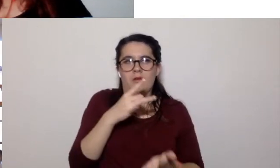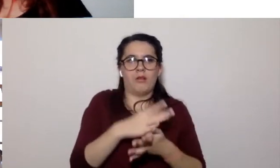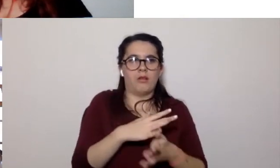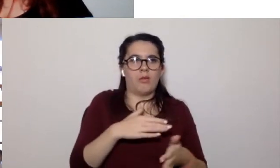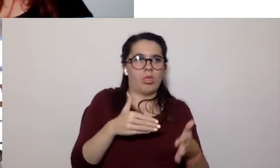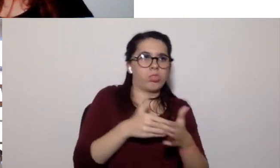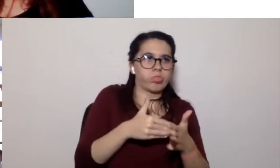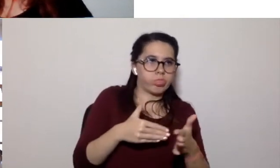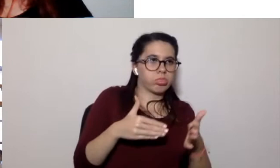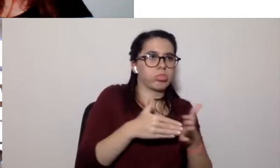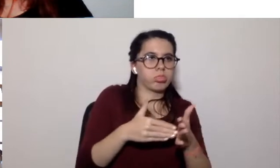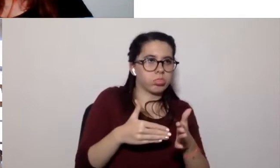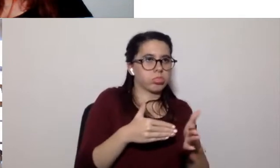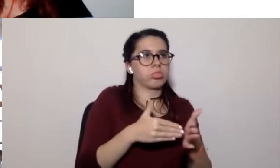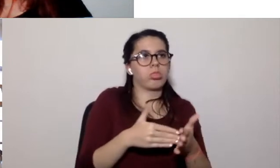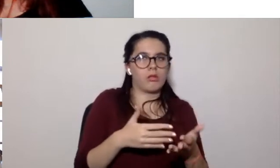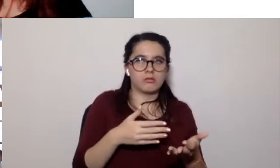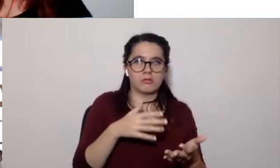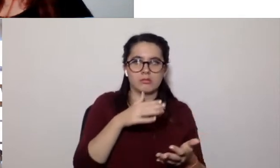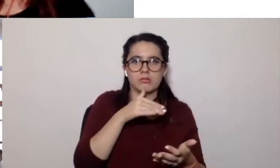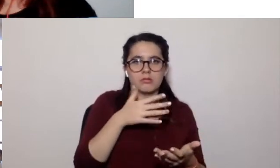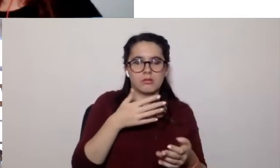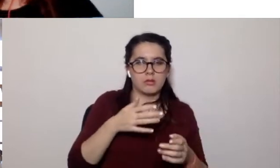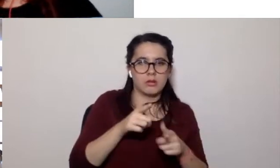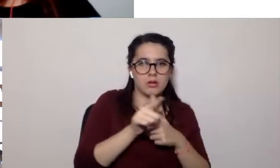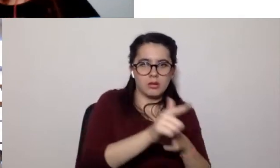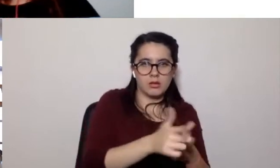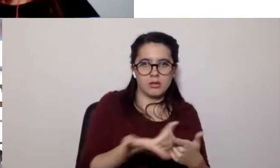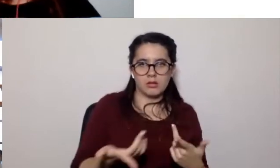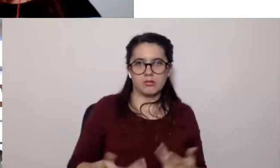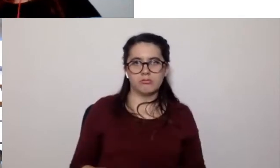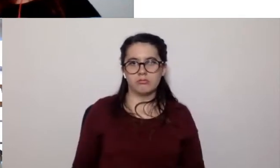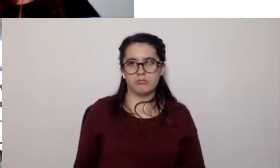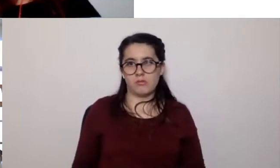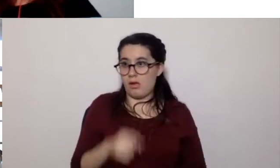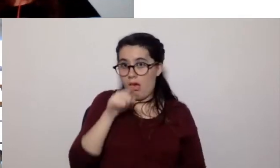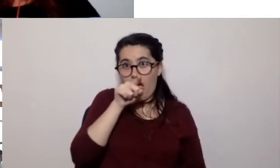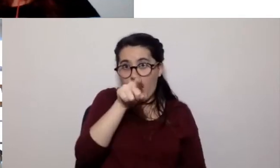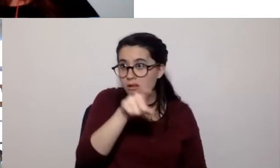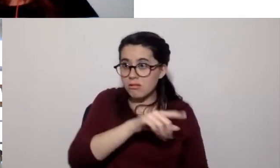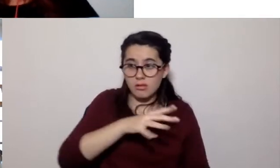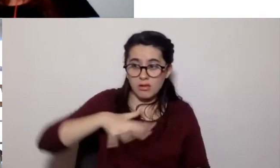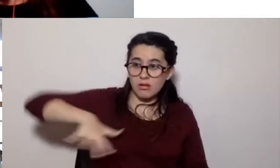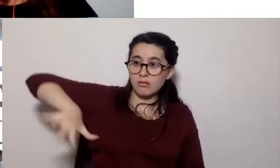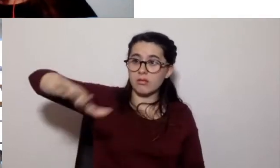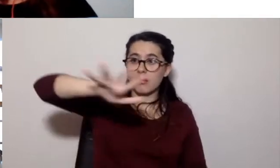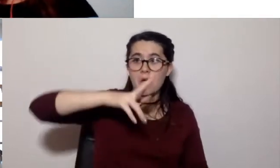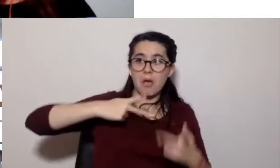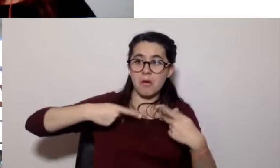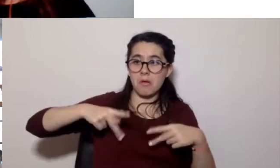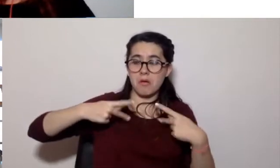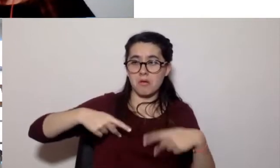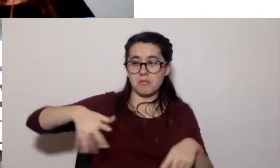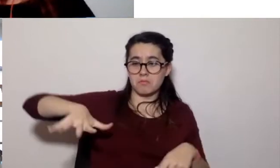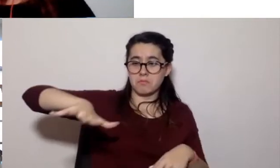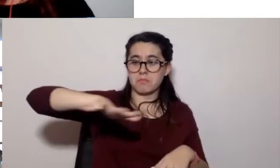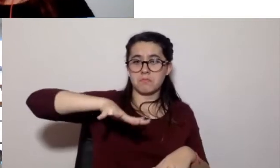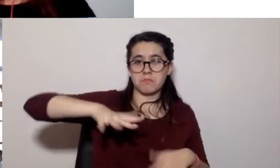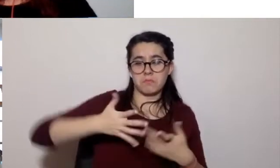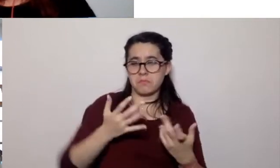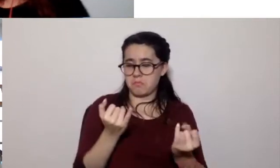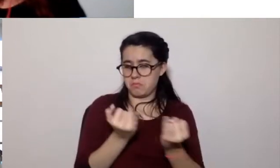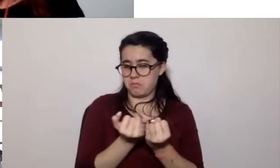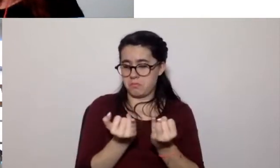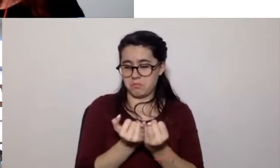perjudicando. A ti y a todos los que están a tu alrededor también, ¿no? Exactamente. Sí.